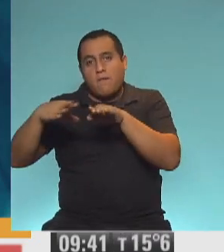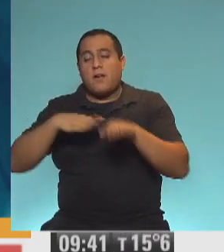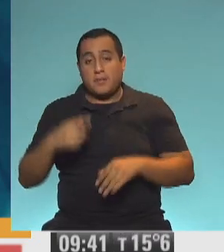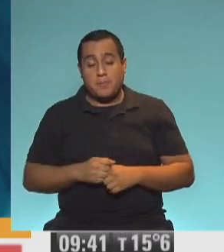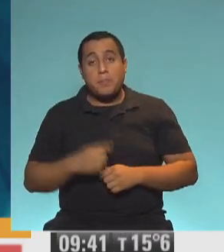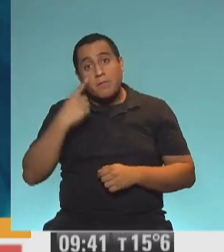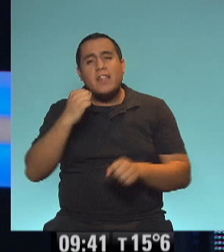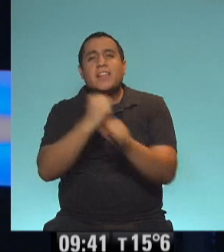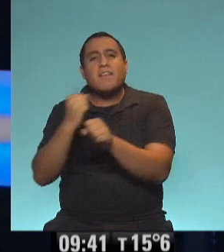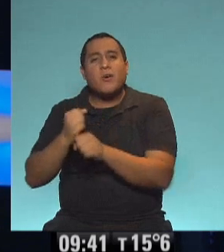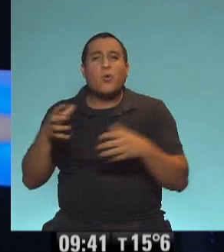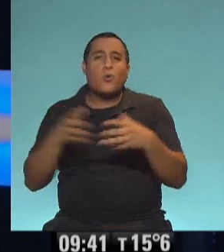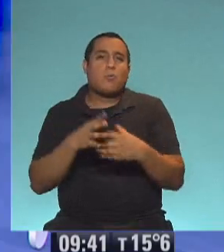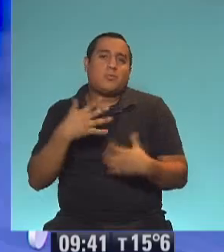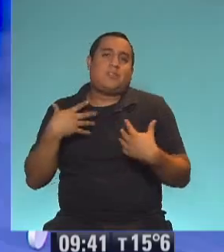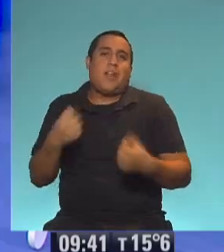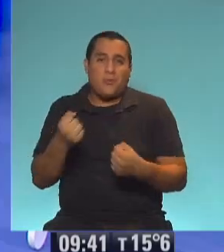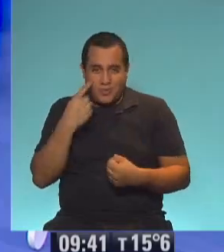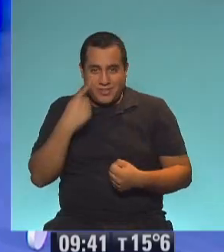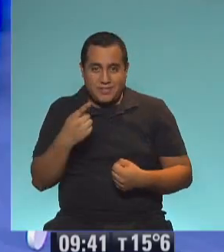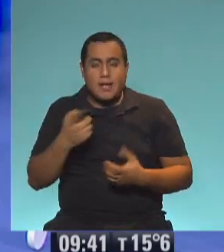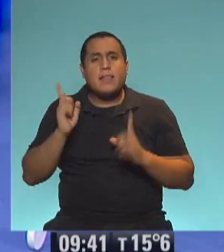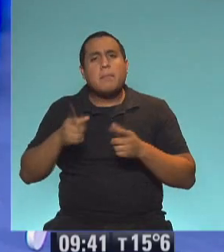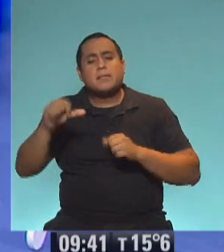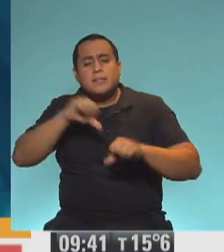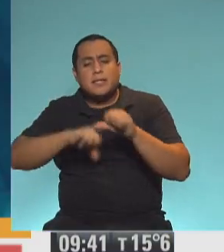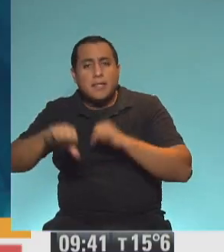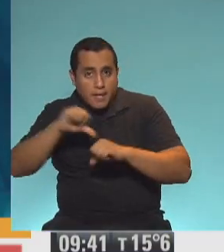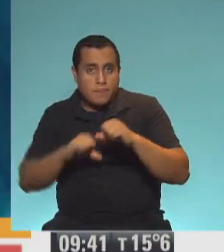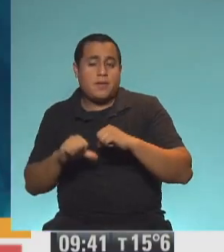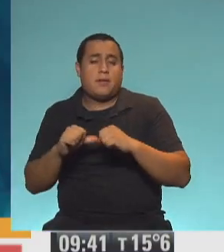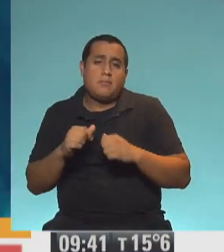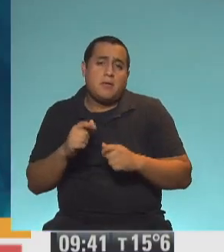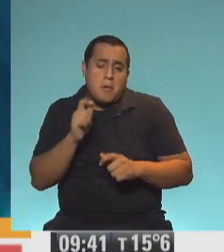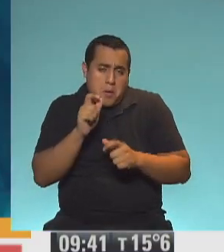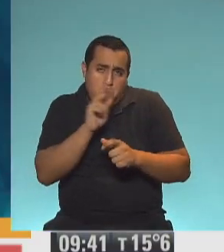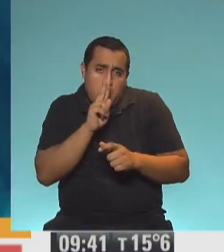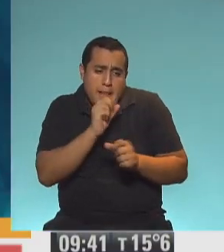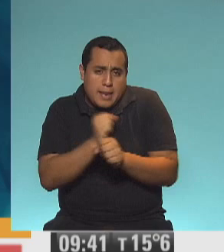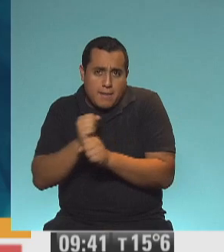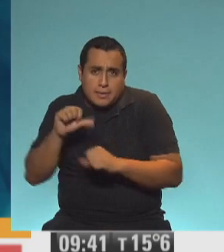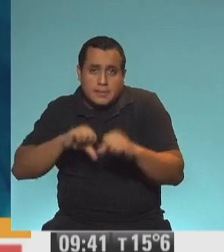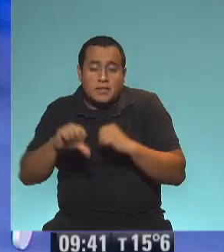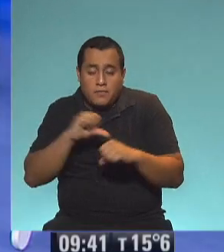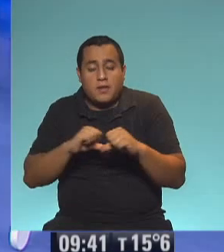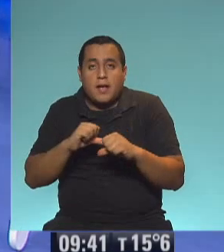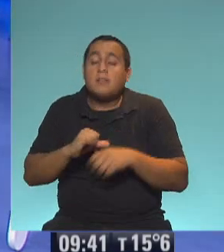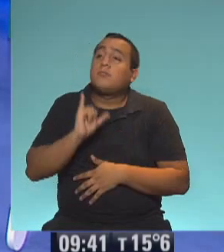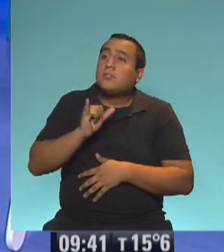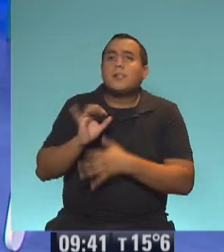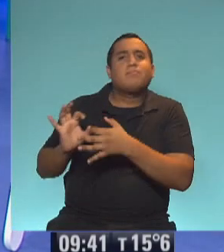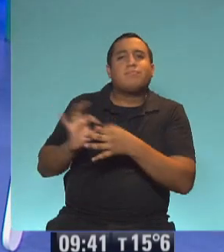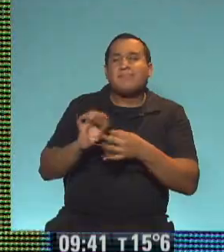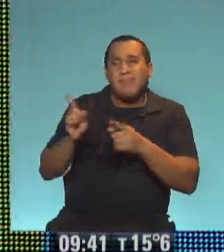trabajadores y trabajadoras de la salud y tenemos también científicas que trabajan. Exactamente. Pero en relación a lo que dice